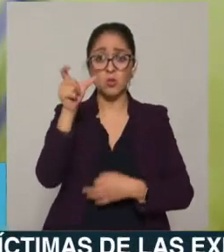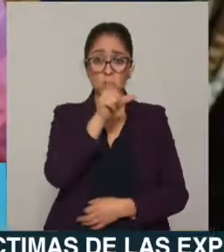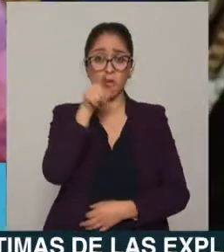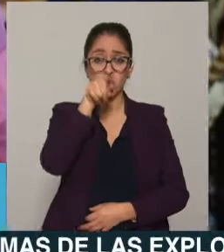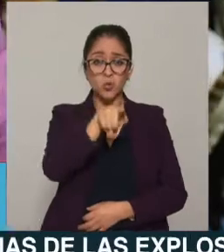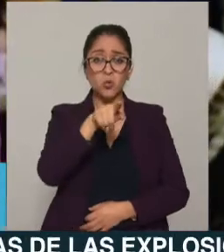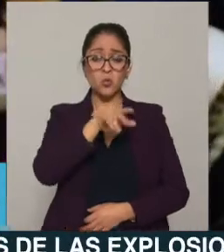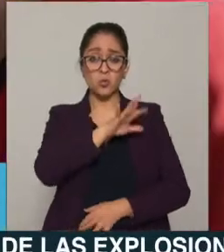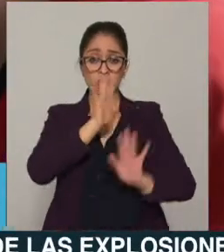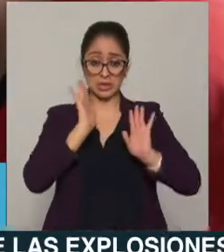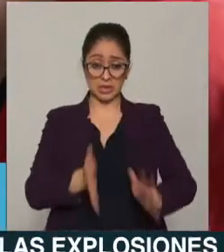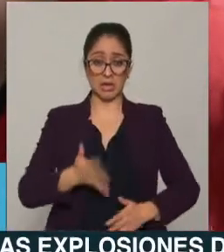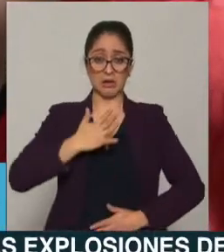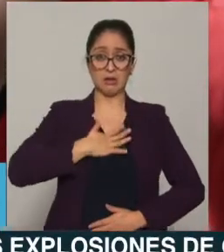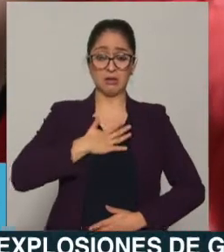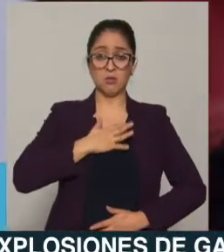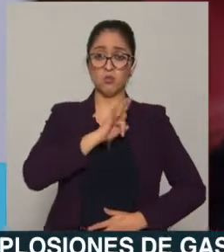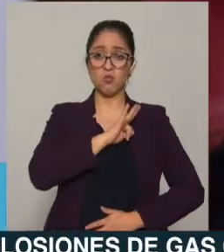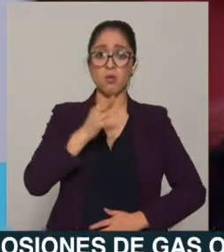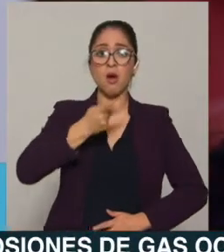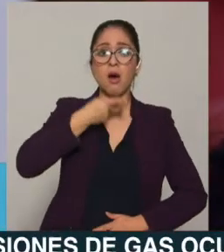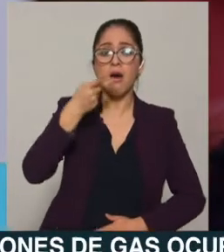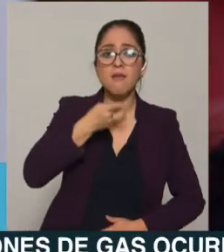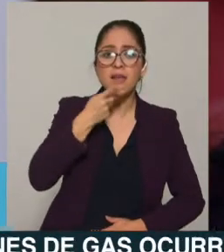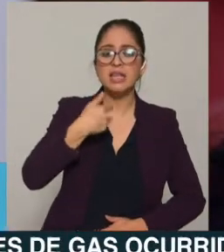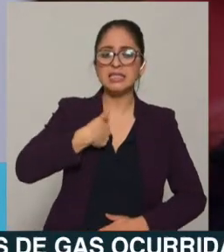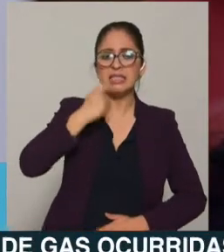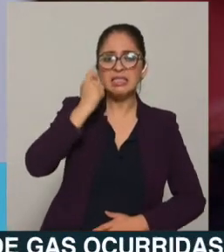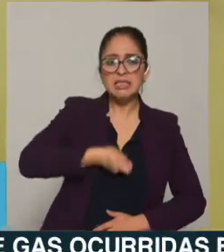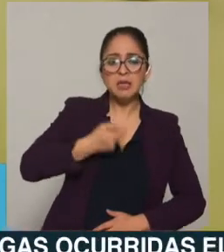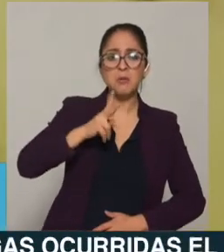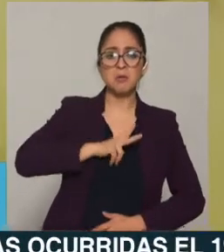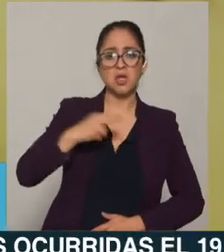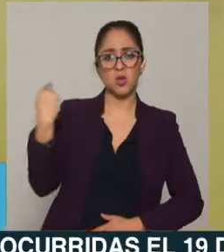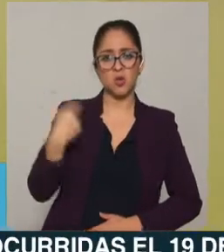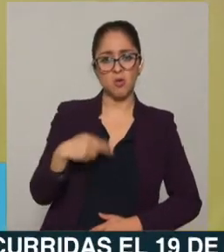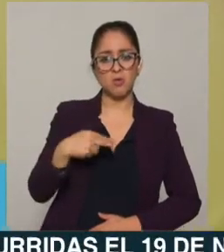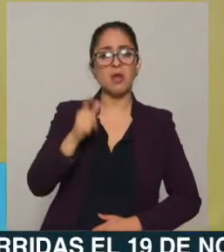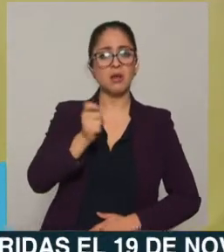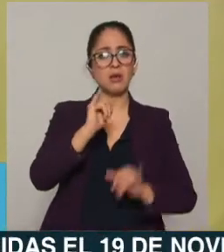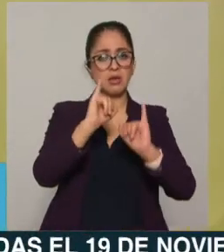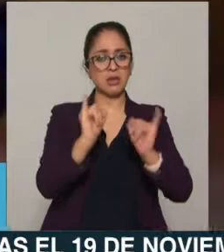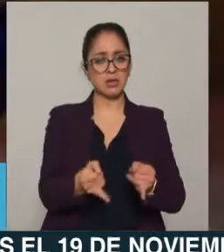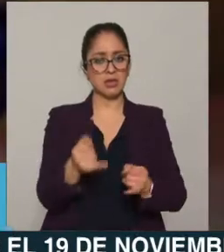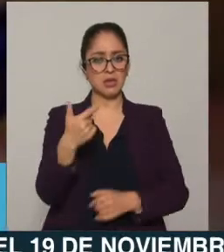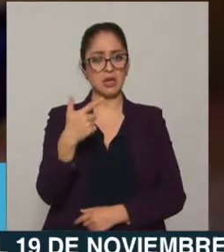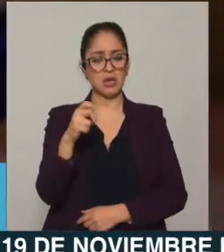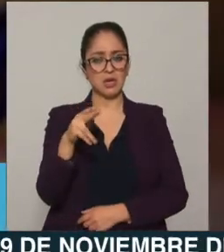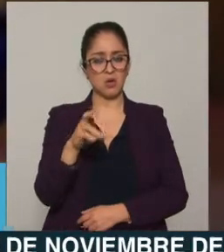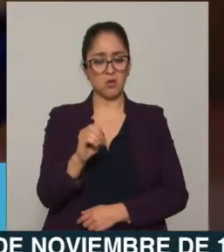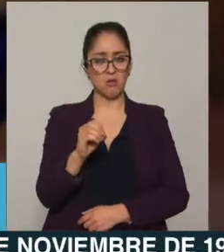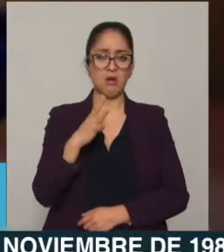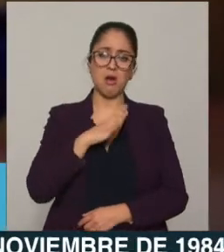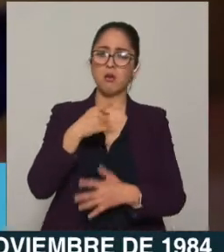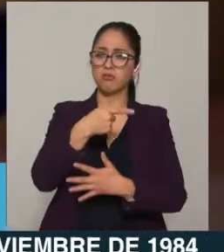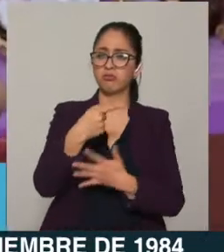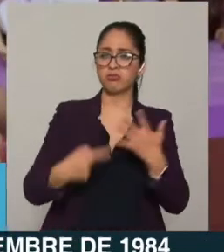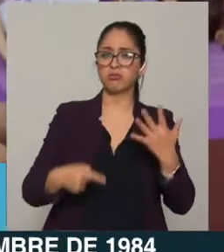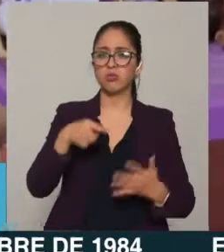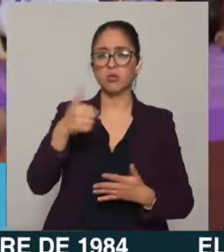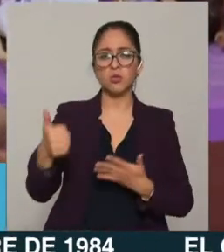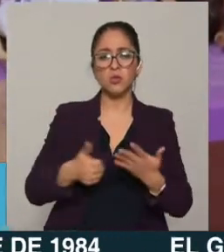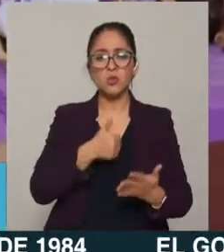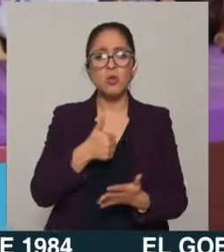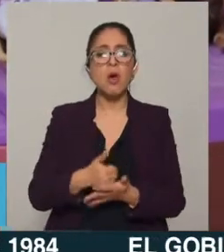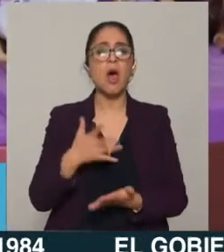verbalizar quién es y cómo se llama, tiene claridad sobre su identidad de género. Y claro, pues existen en esta ciudad aún